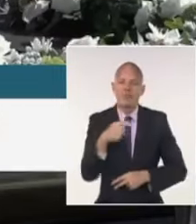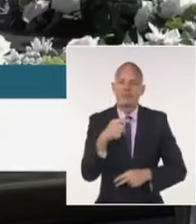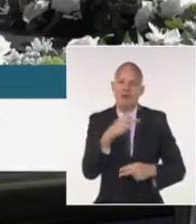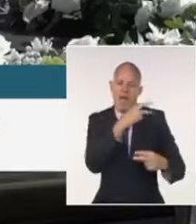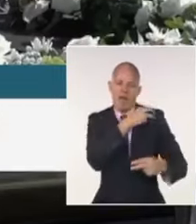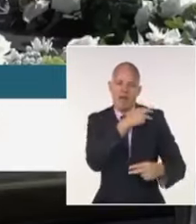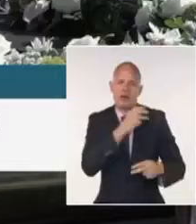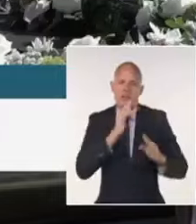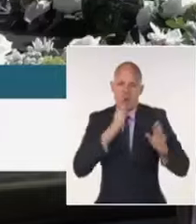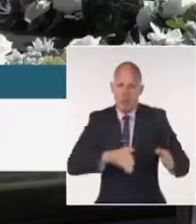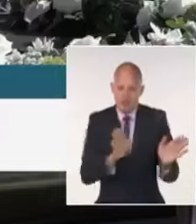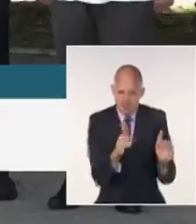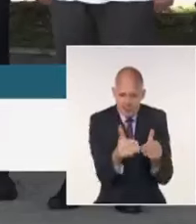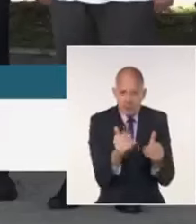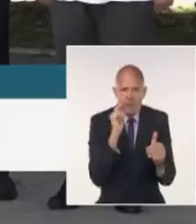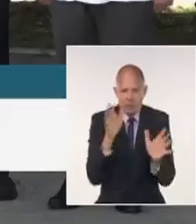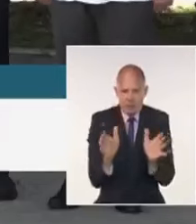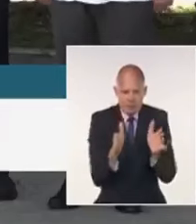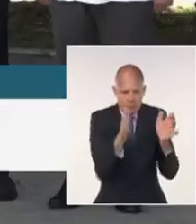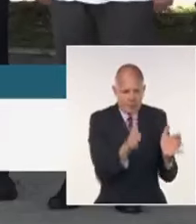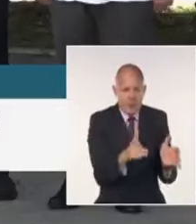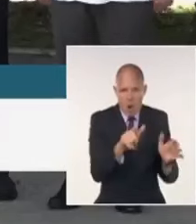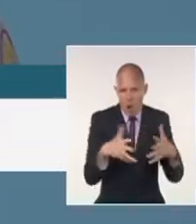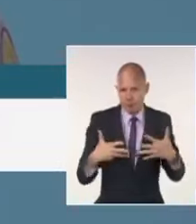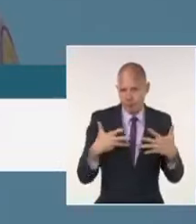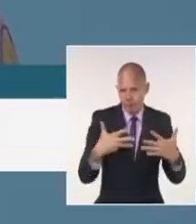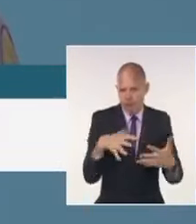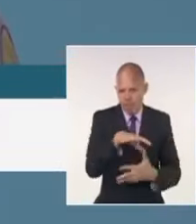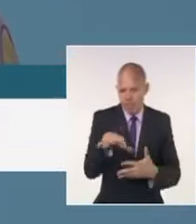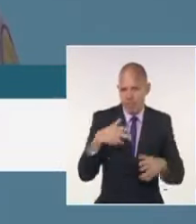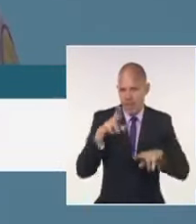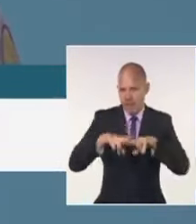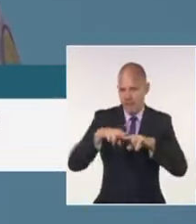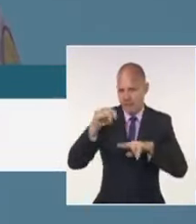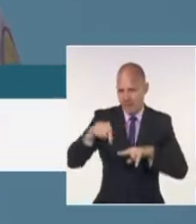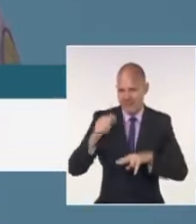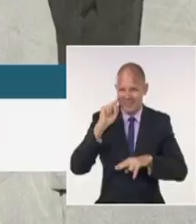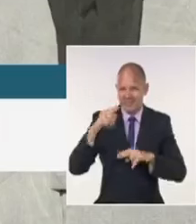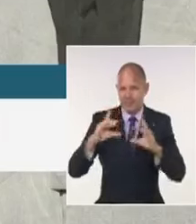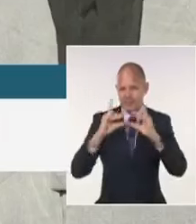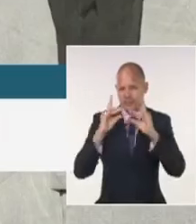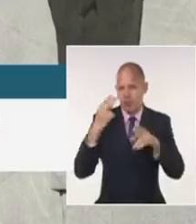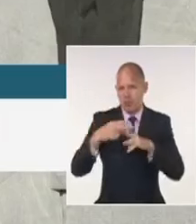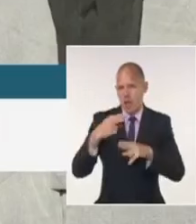sotomayor García el homenaje se rindió en la necrópolis de Colón en esta capital